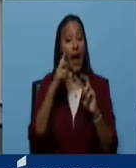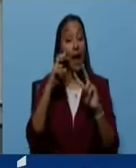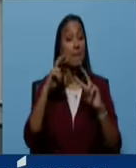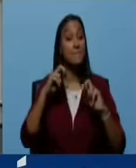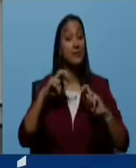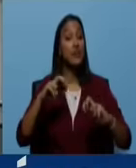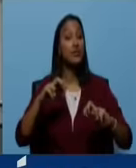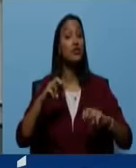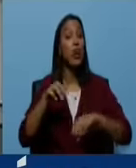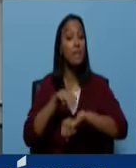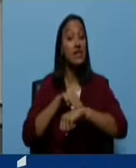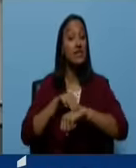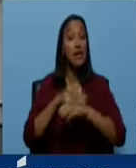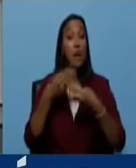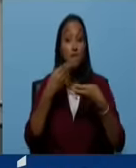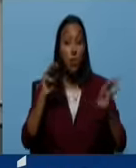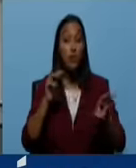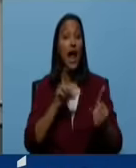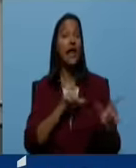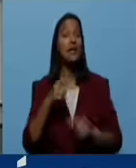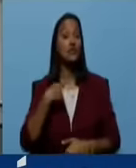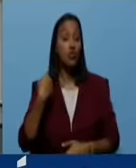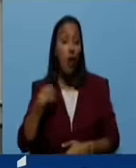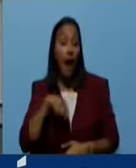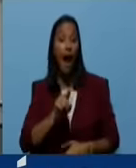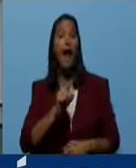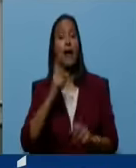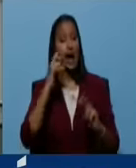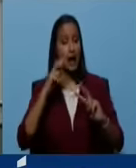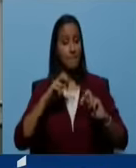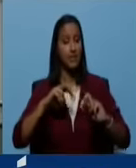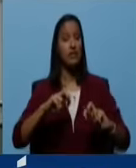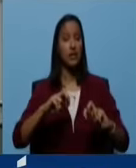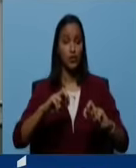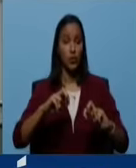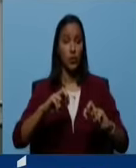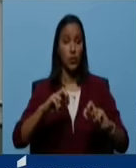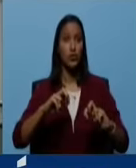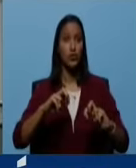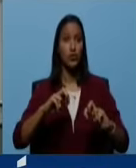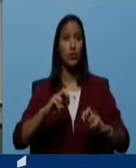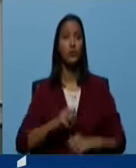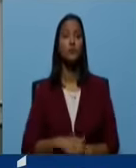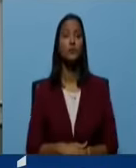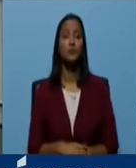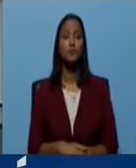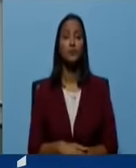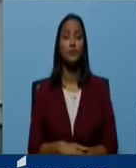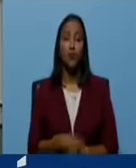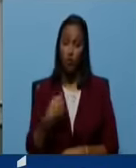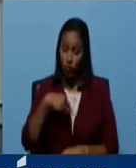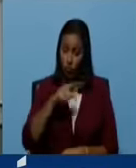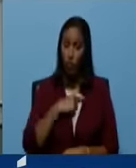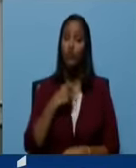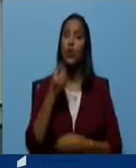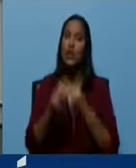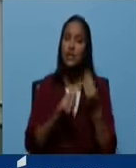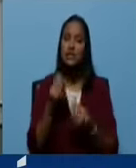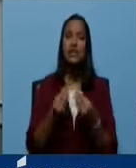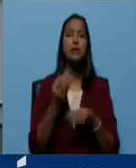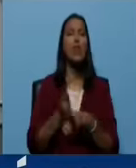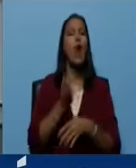Ministerio Público adelanta y que en su momento hicimos nosotros un